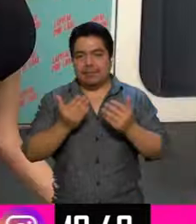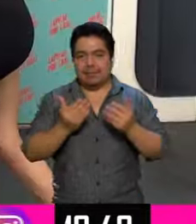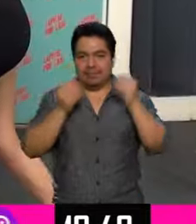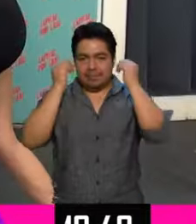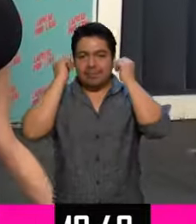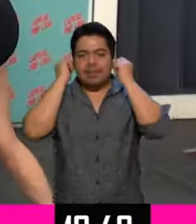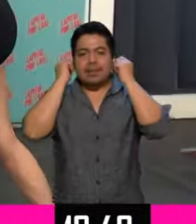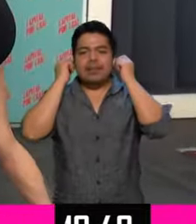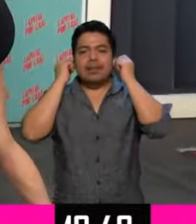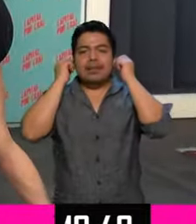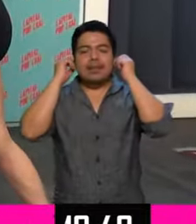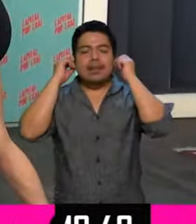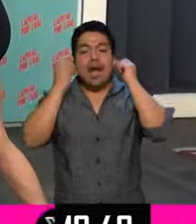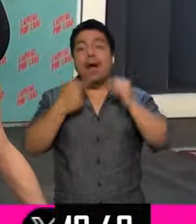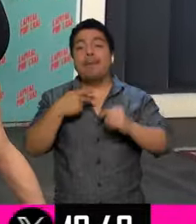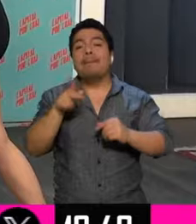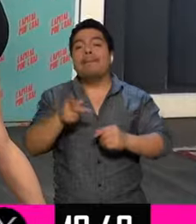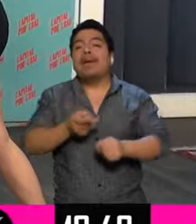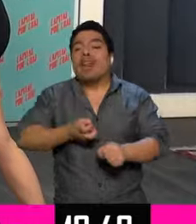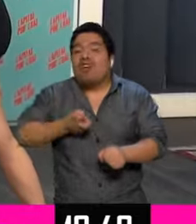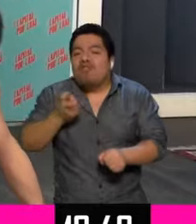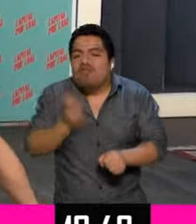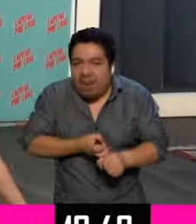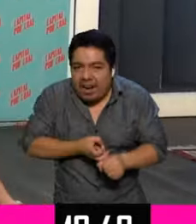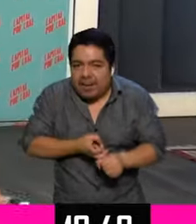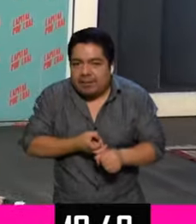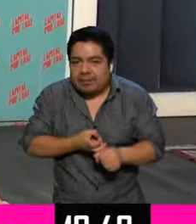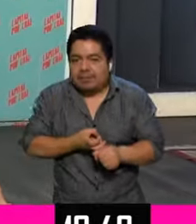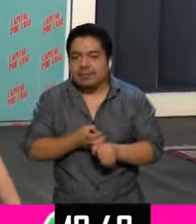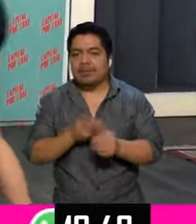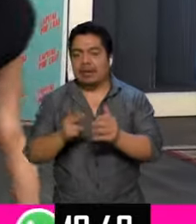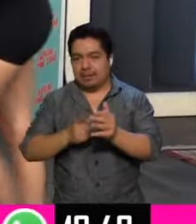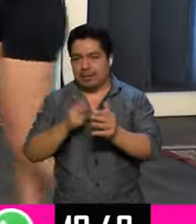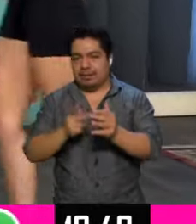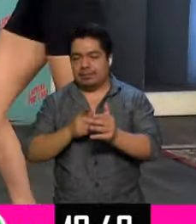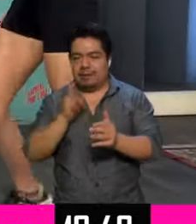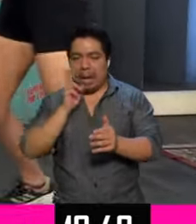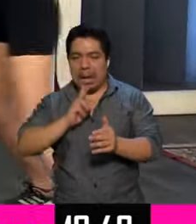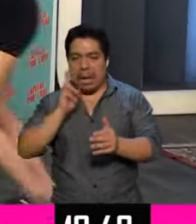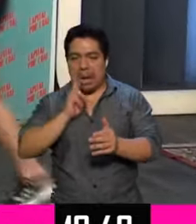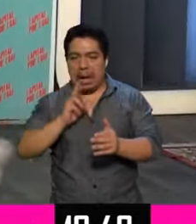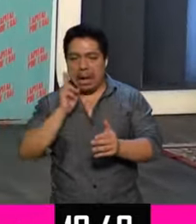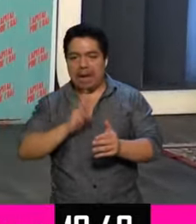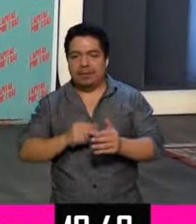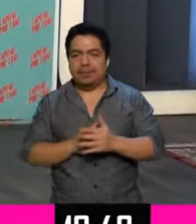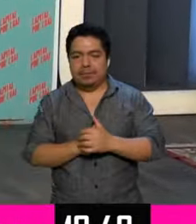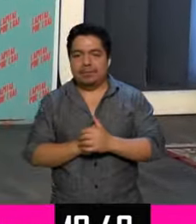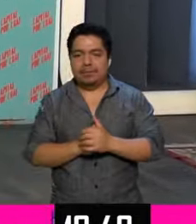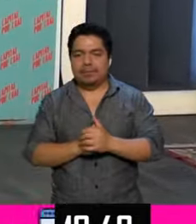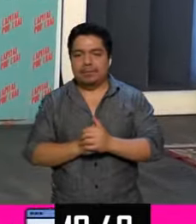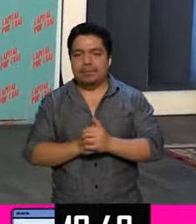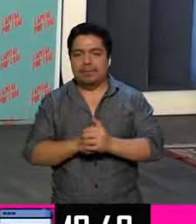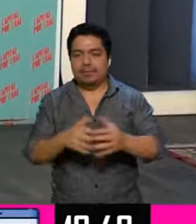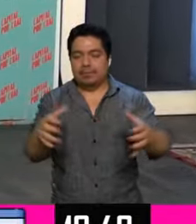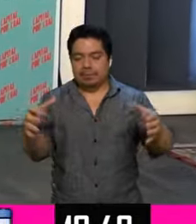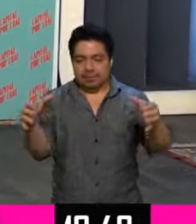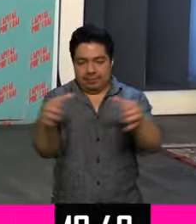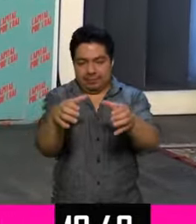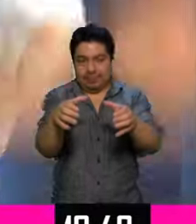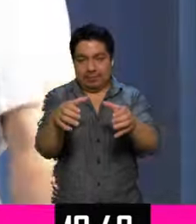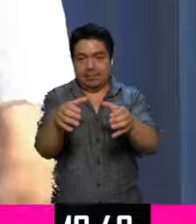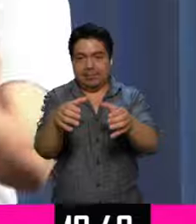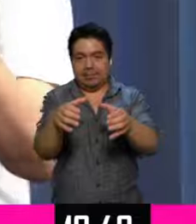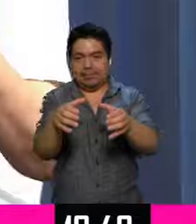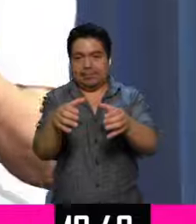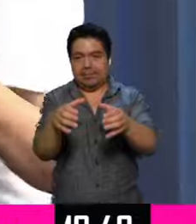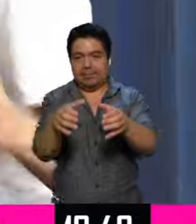fuerte. Ah, bien, rapidísimo. Mira, si él a ver, ahora yo lo intento. Sí, a ver. No, a ver. No, con ganas, no, tú